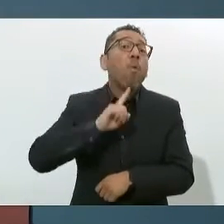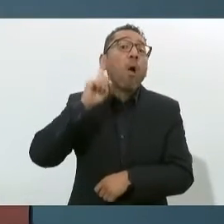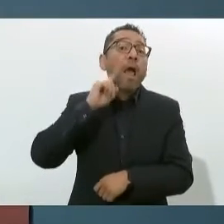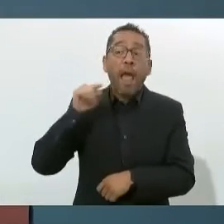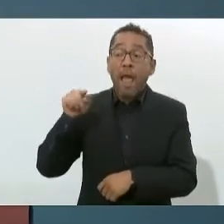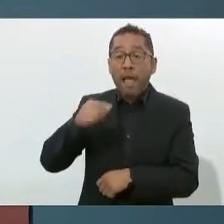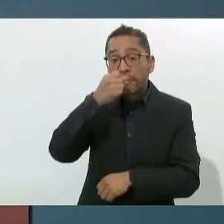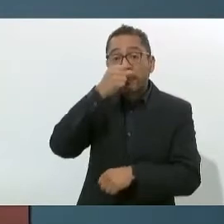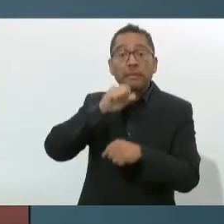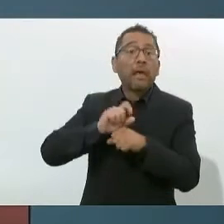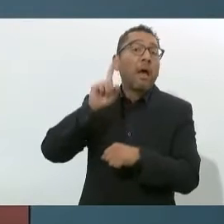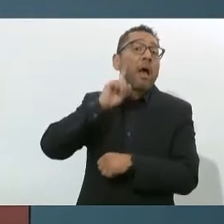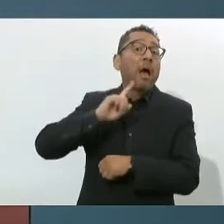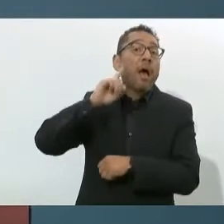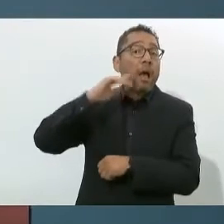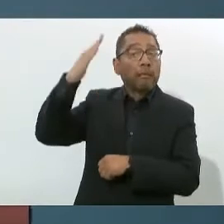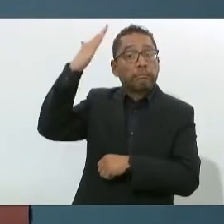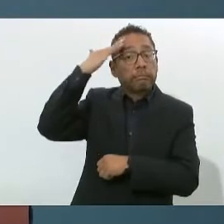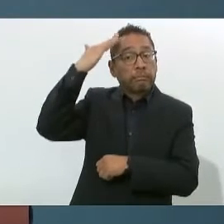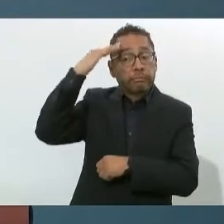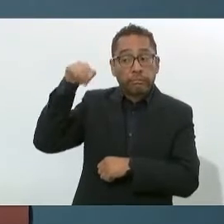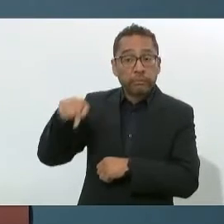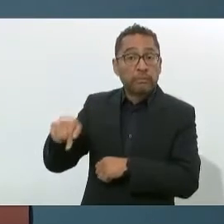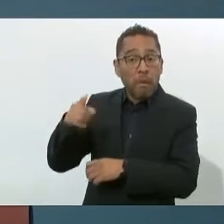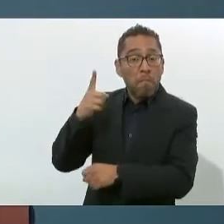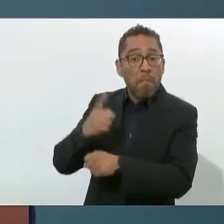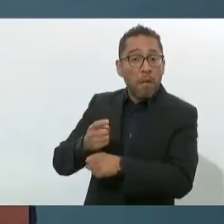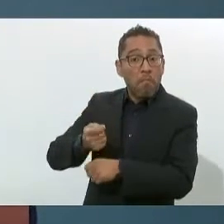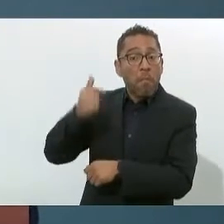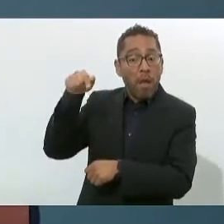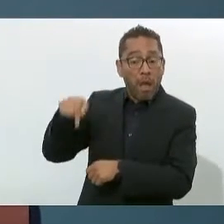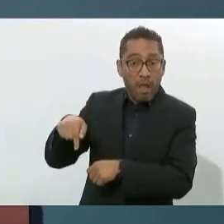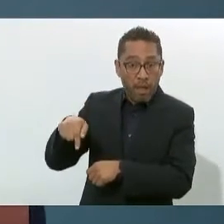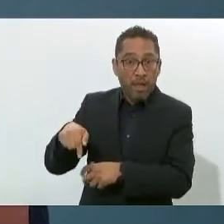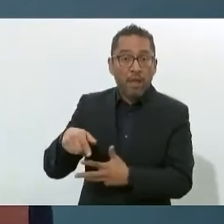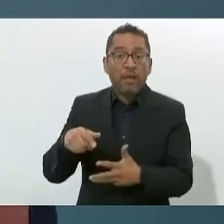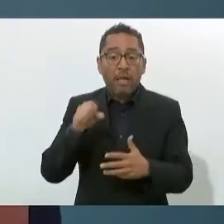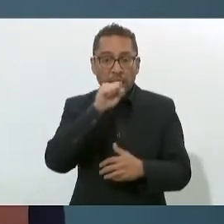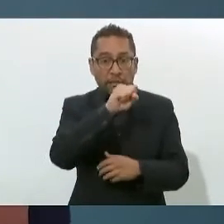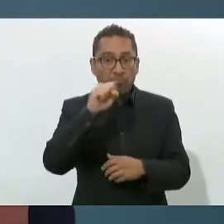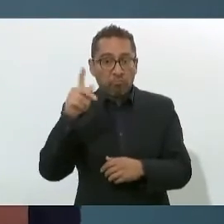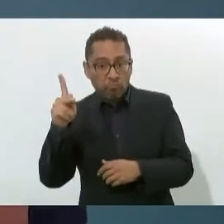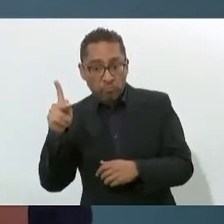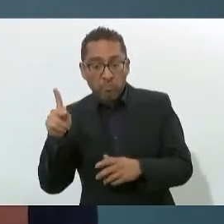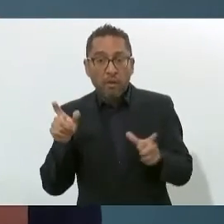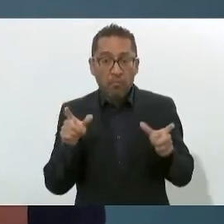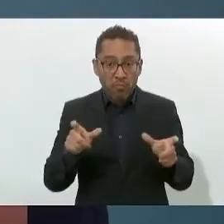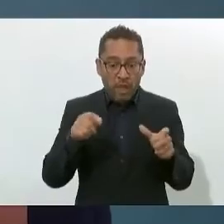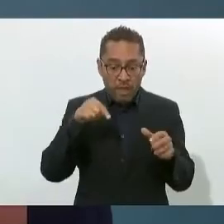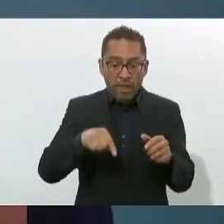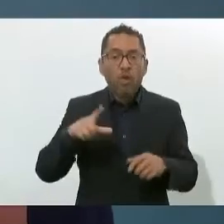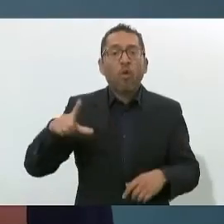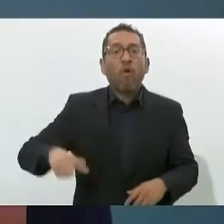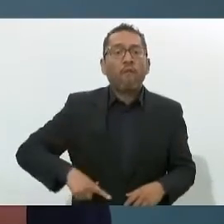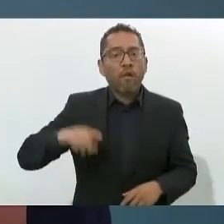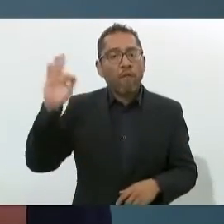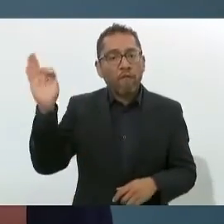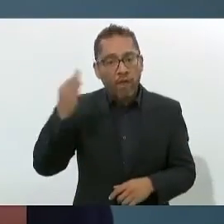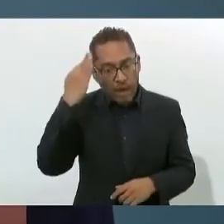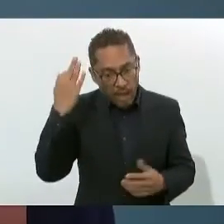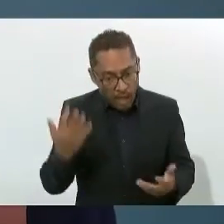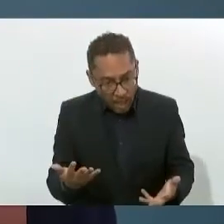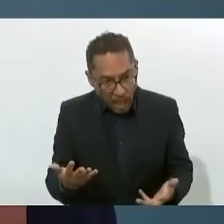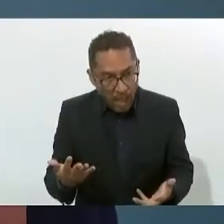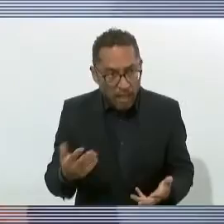mujer es la secretaria de Seguridad Pública del Gobierno Federal, Rosa